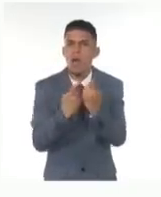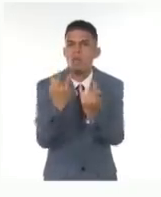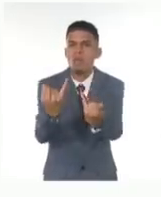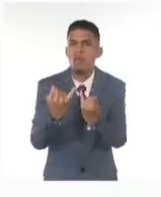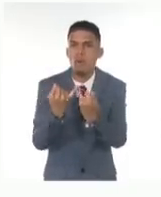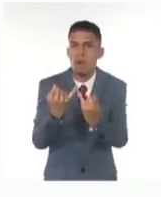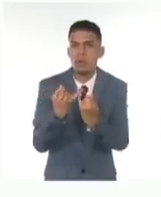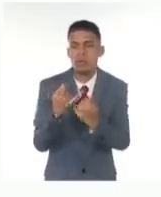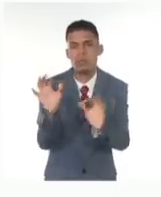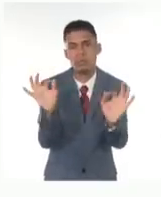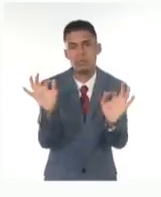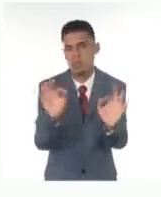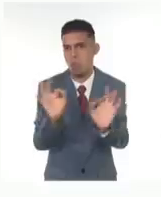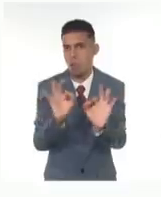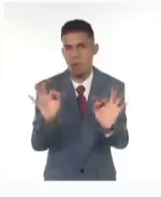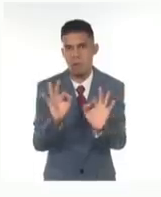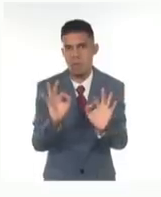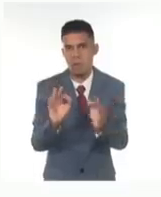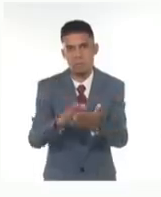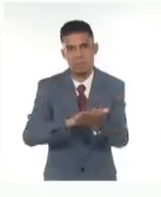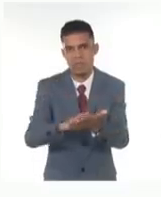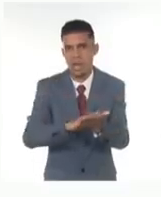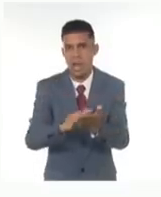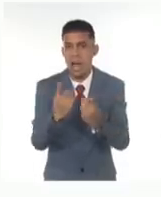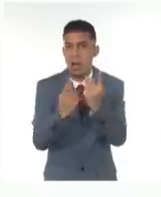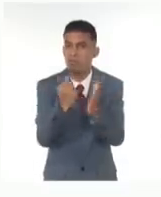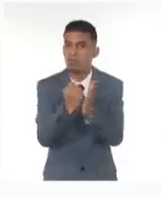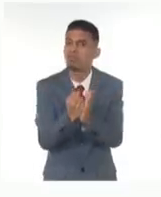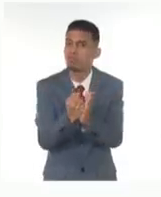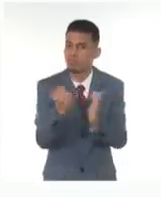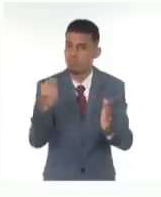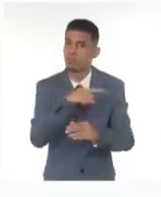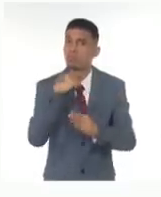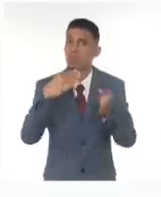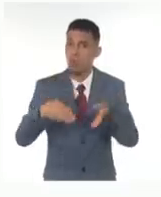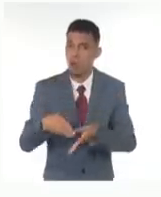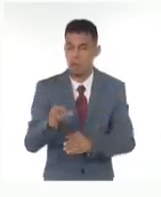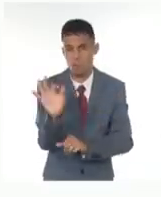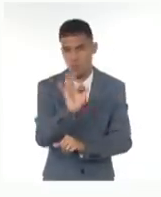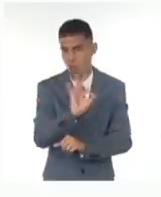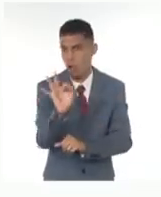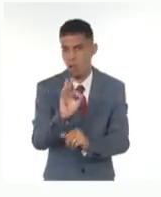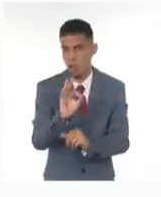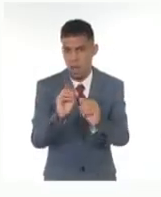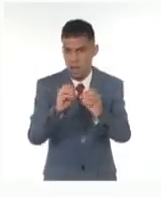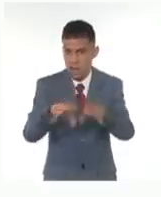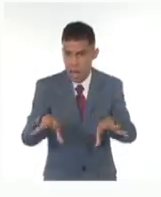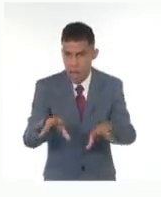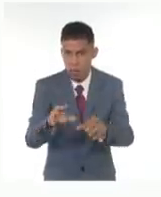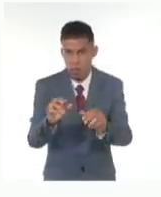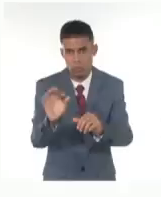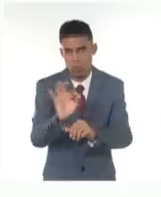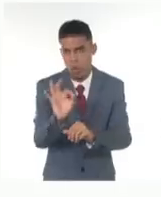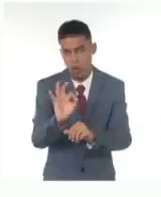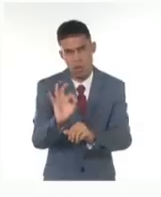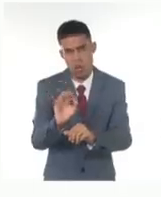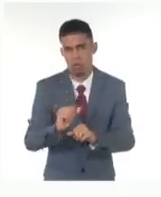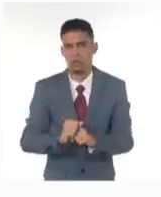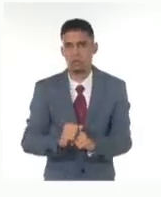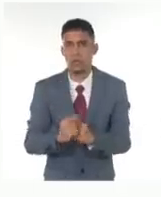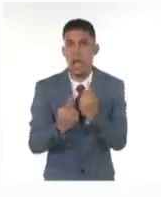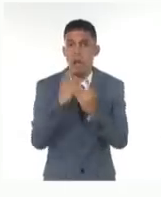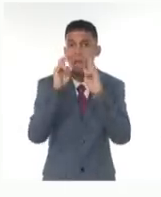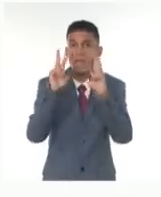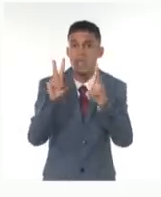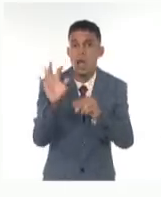evidencias que permitan llegar a conclusiones definitivas y esclarecer la situación de Acel y de Landy si permanecen con vida o confirmar la